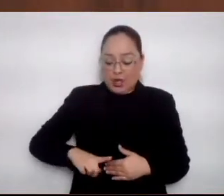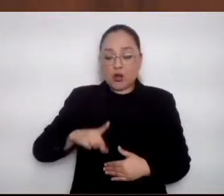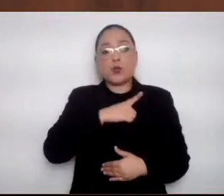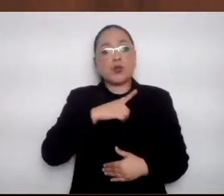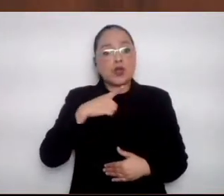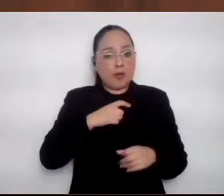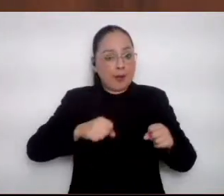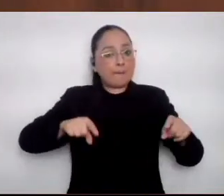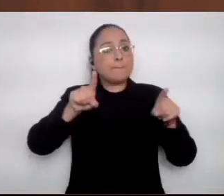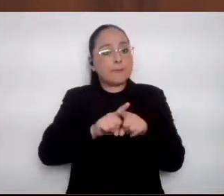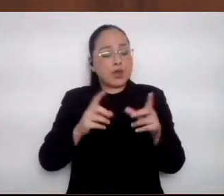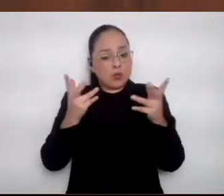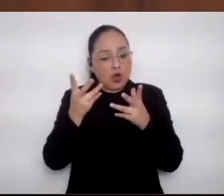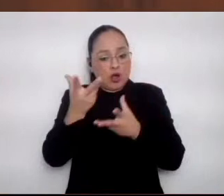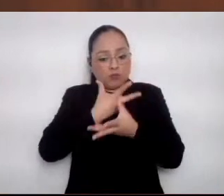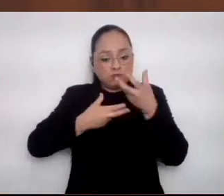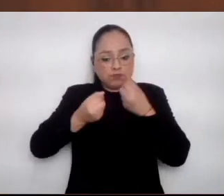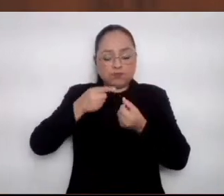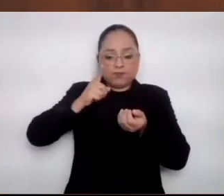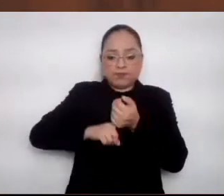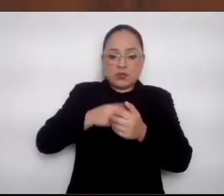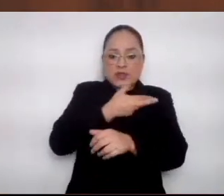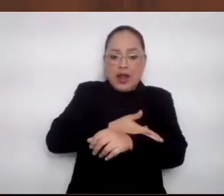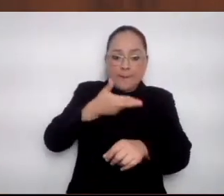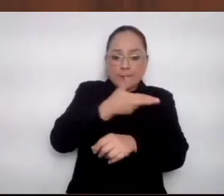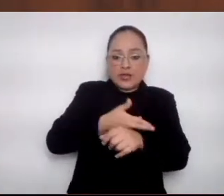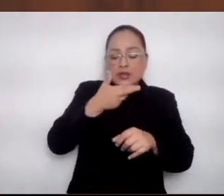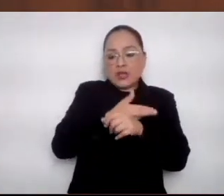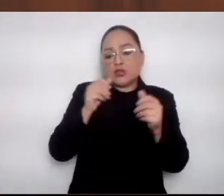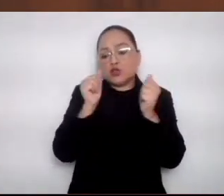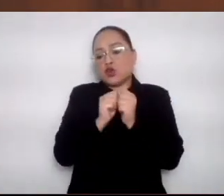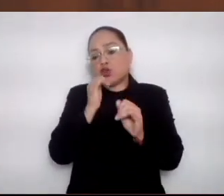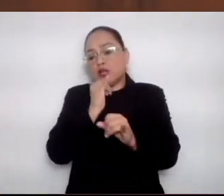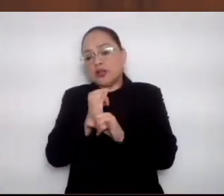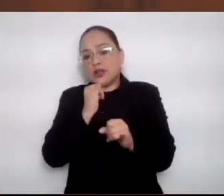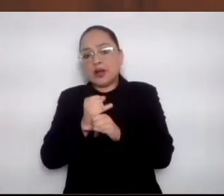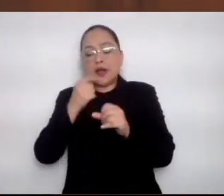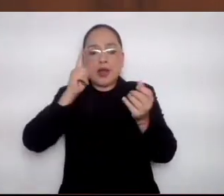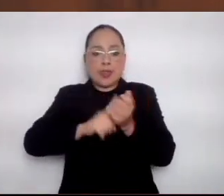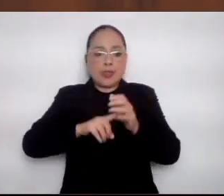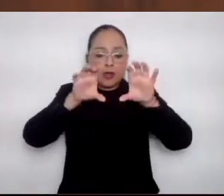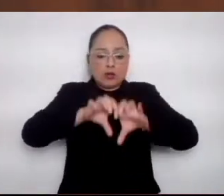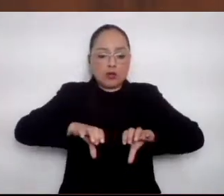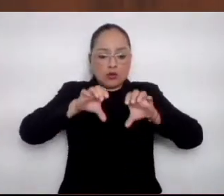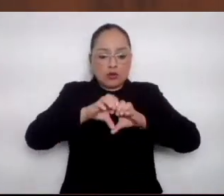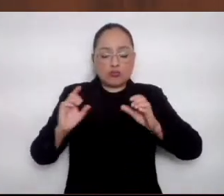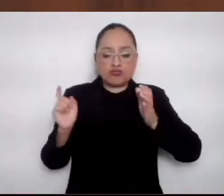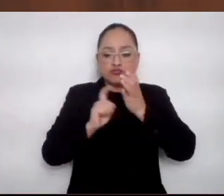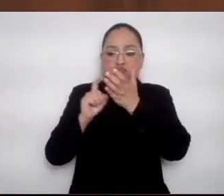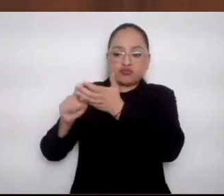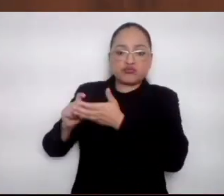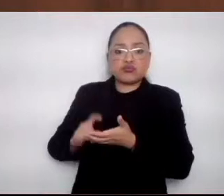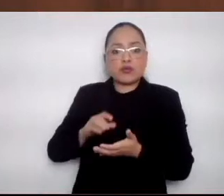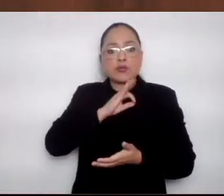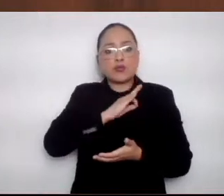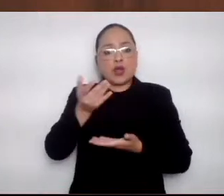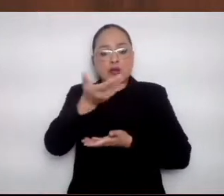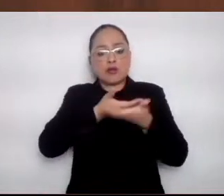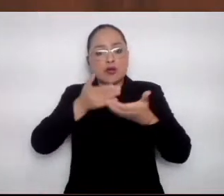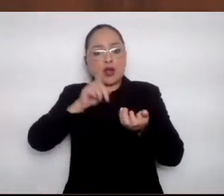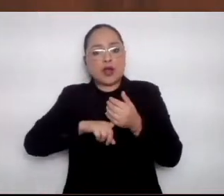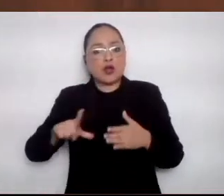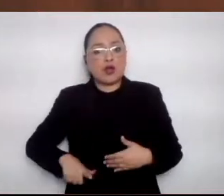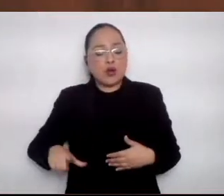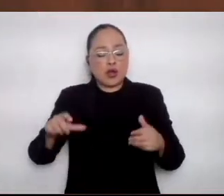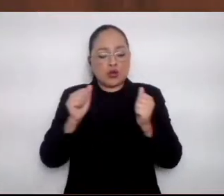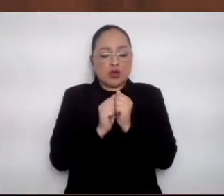oportunidad para la digitalización de trámites y el uso de plataformas que le faciliten al ciudadano la interacción con los gobiernos por medios